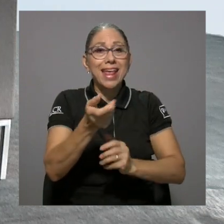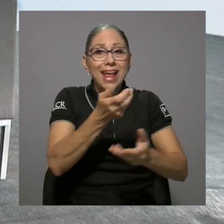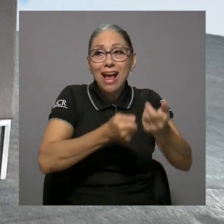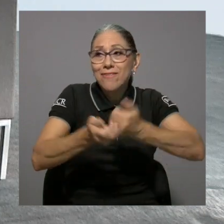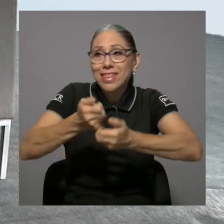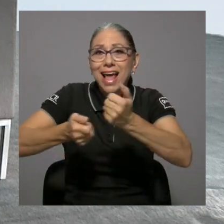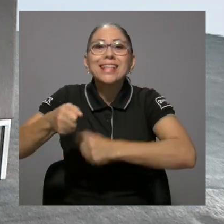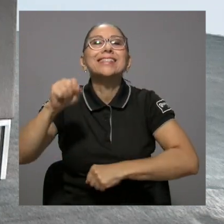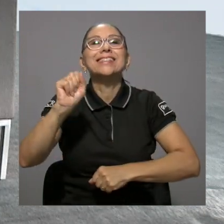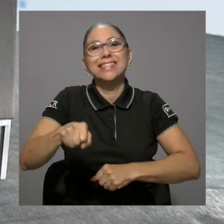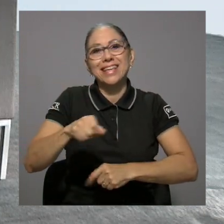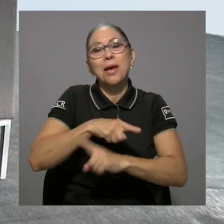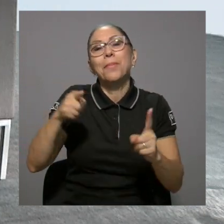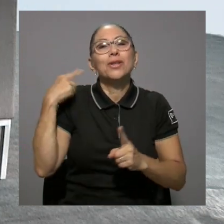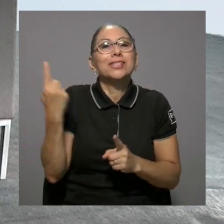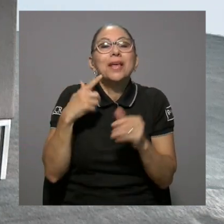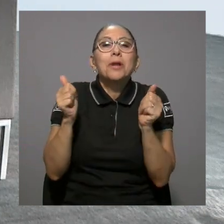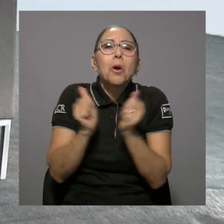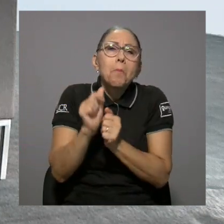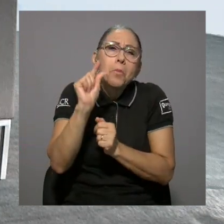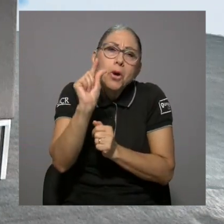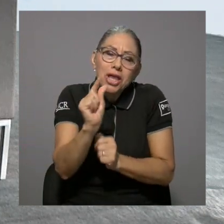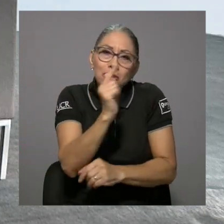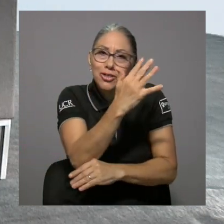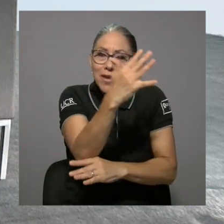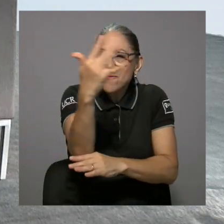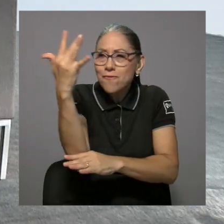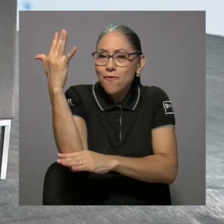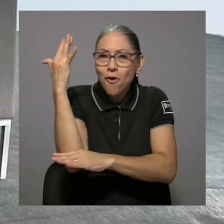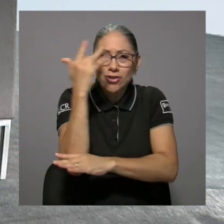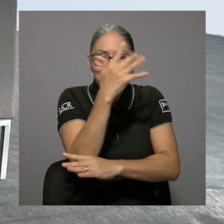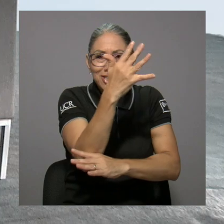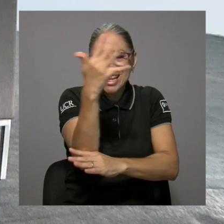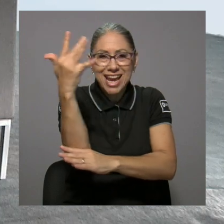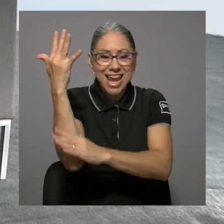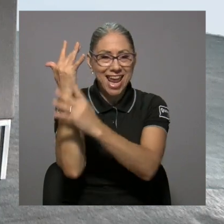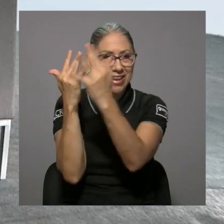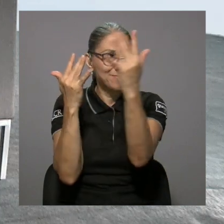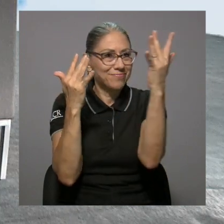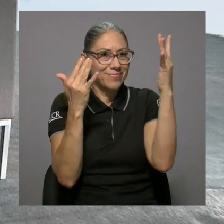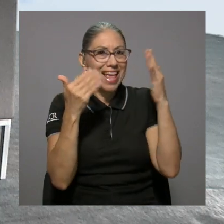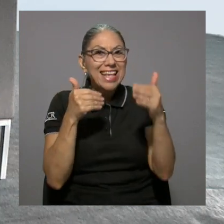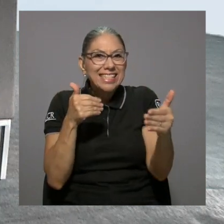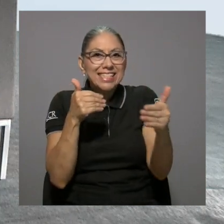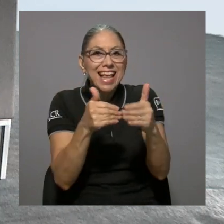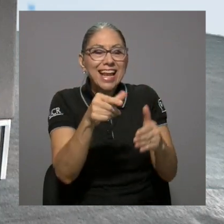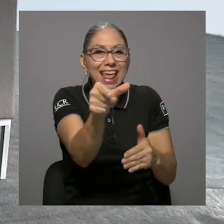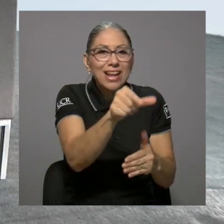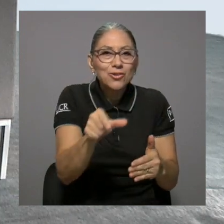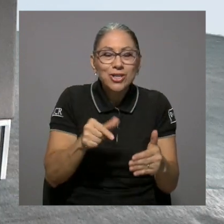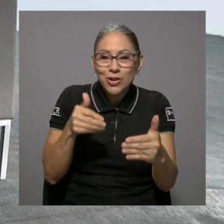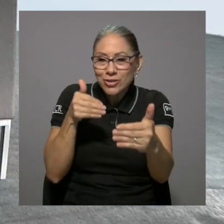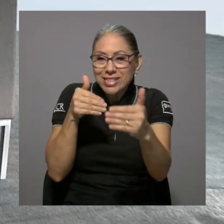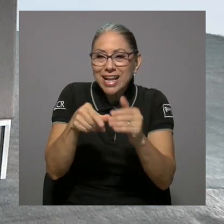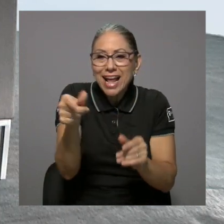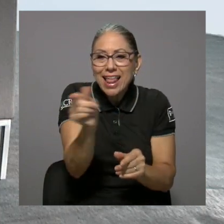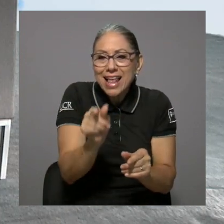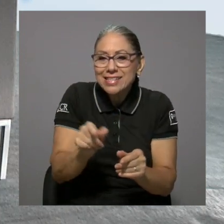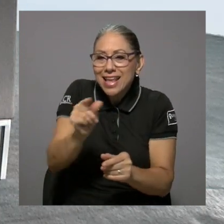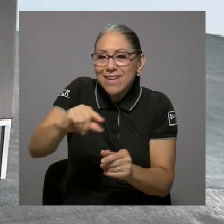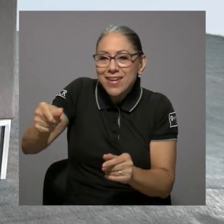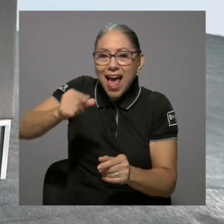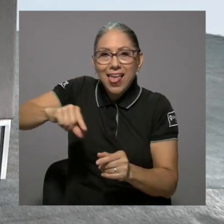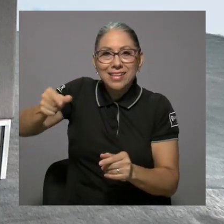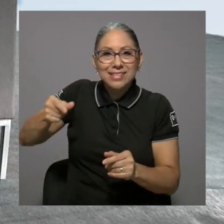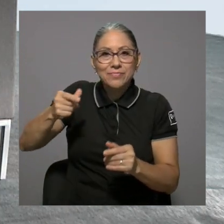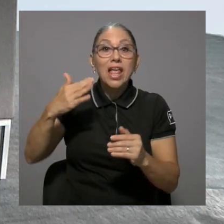pero bueno, siempre con remanentes de bosques, me imagino yo, ¿verdad?, cerca de los ríos y de las quebradas.